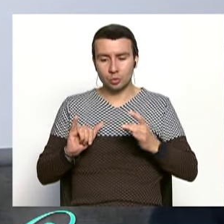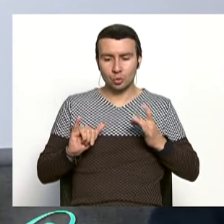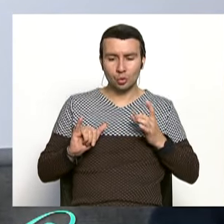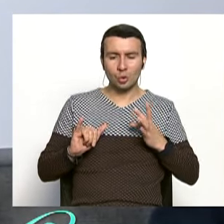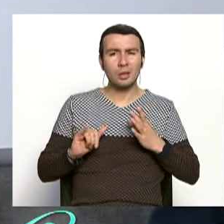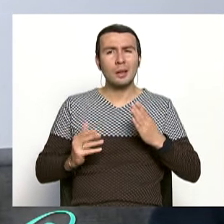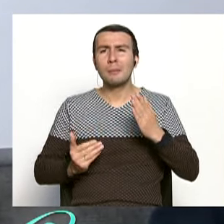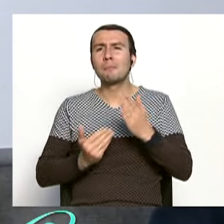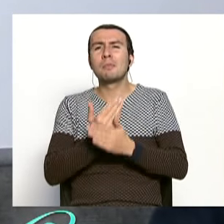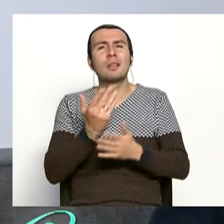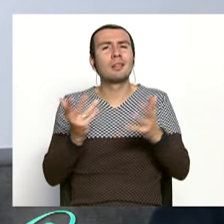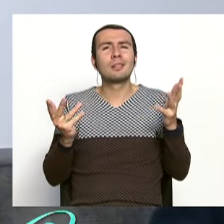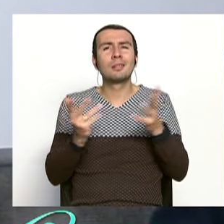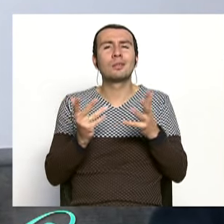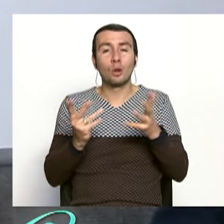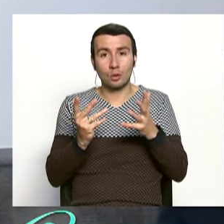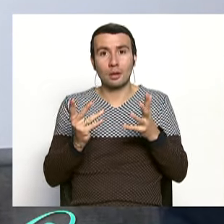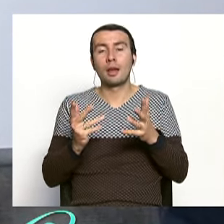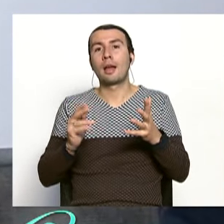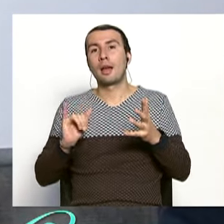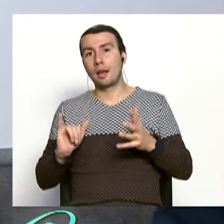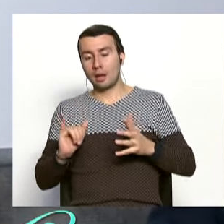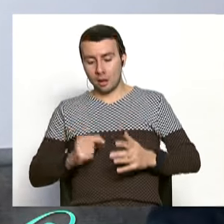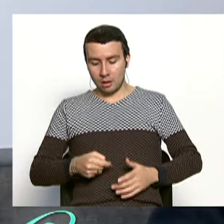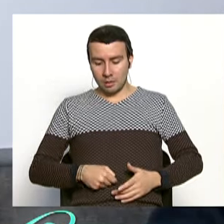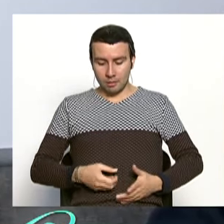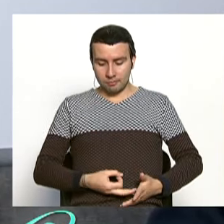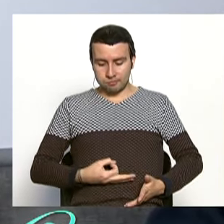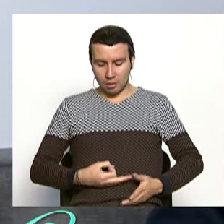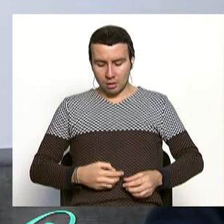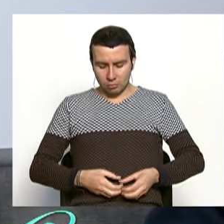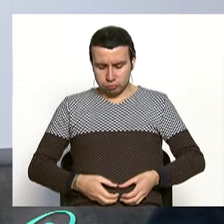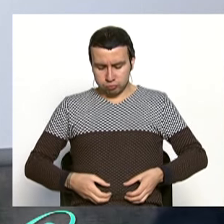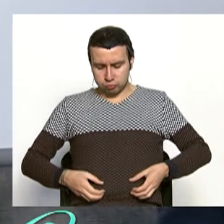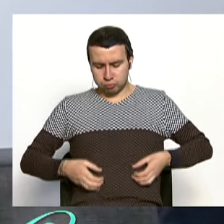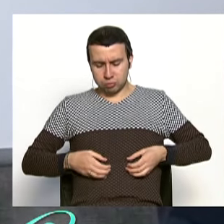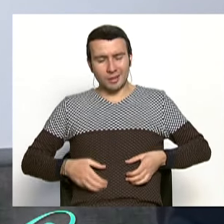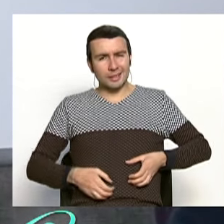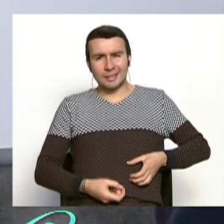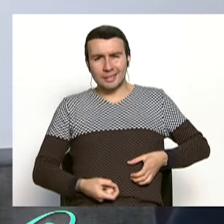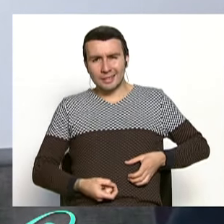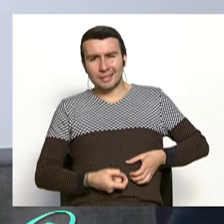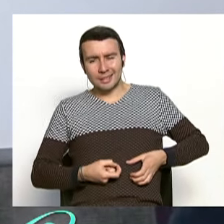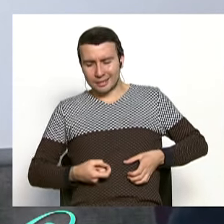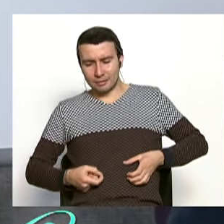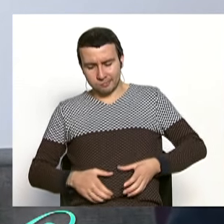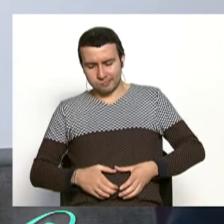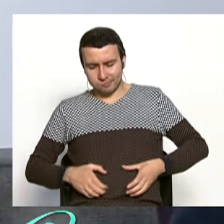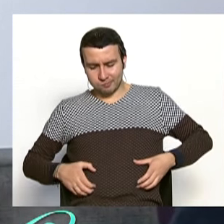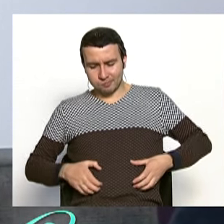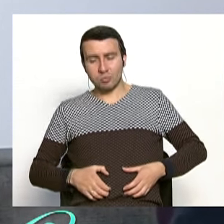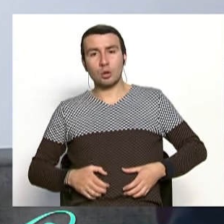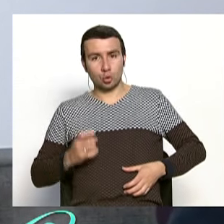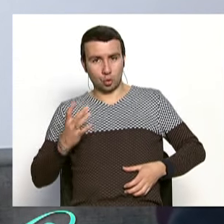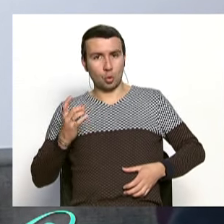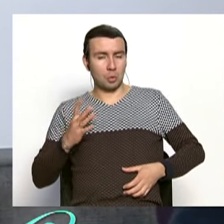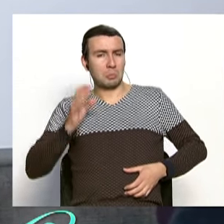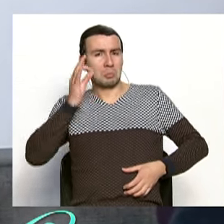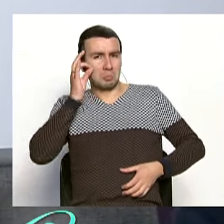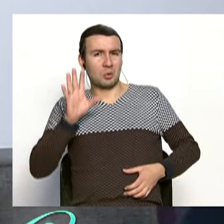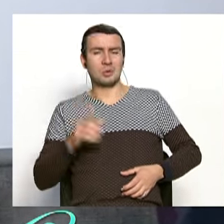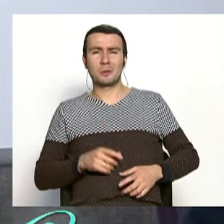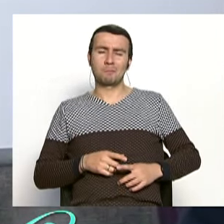inicialmente alrededor del ombligo y en ese nivel Entonces es poco frecuente